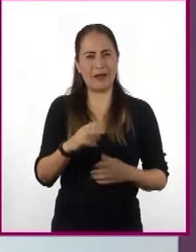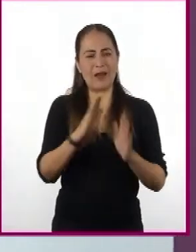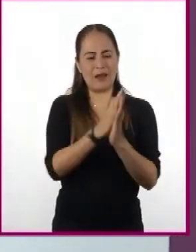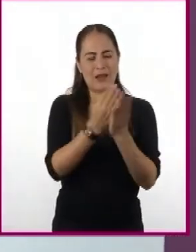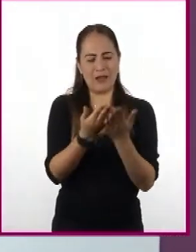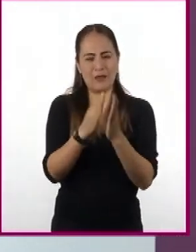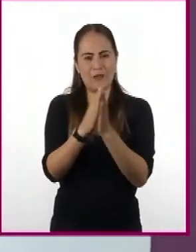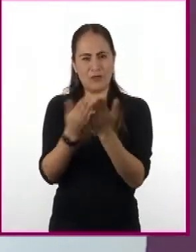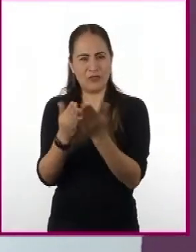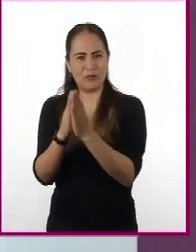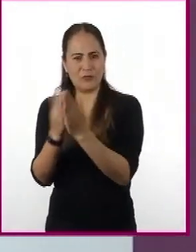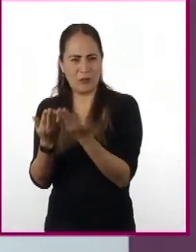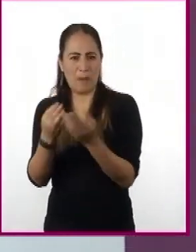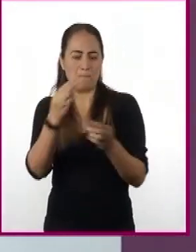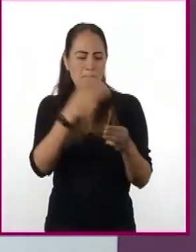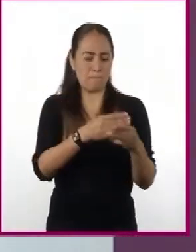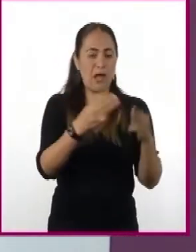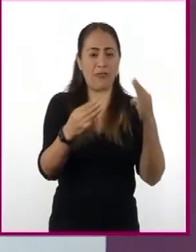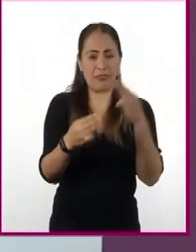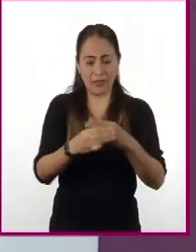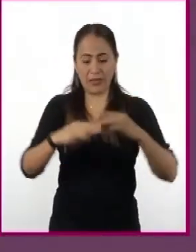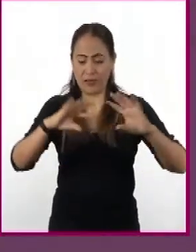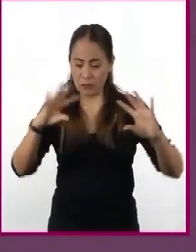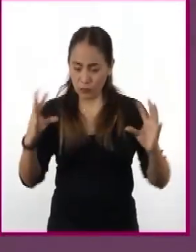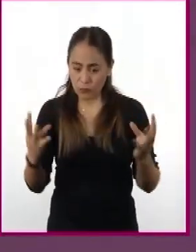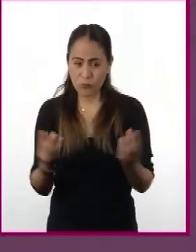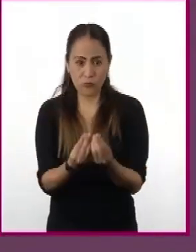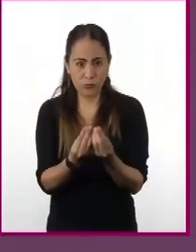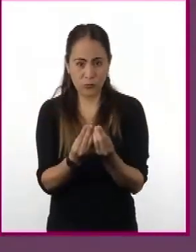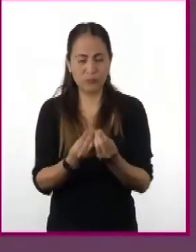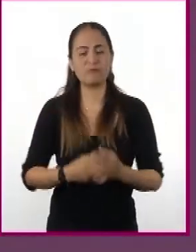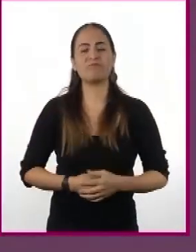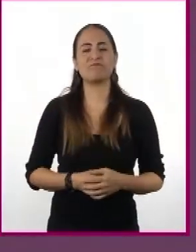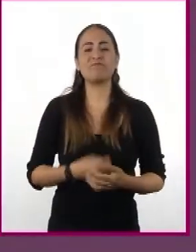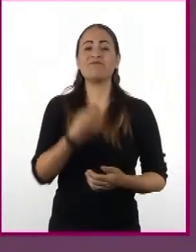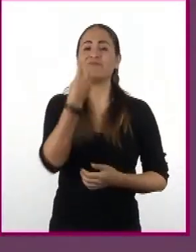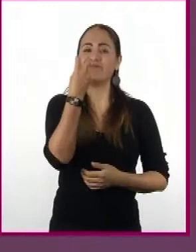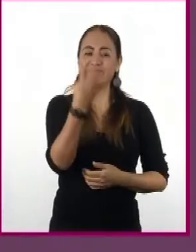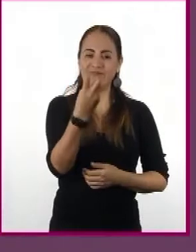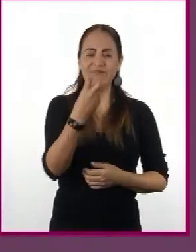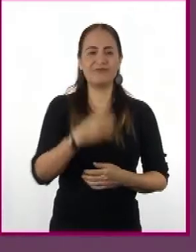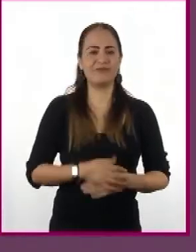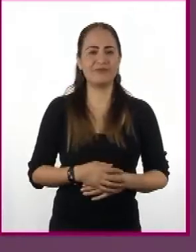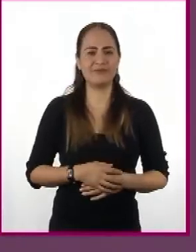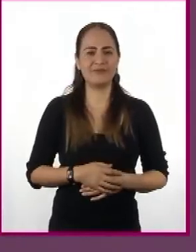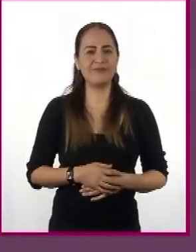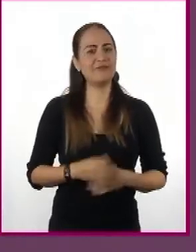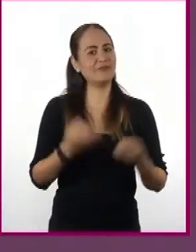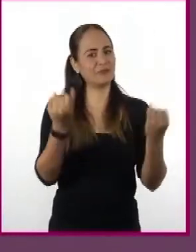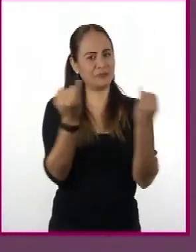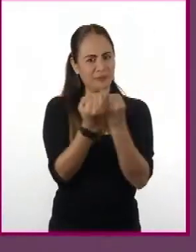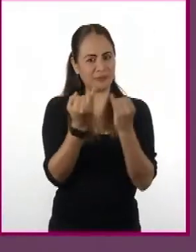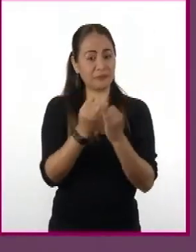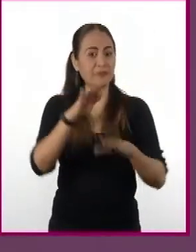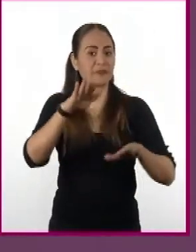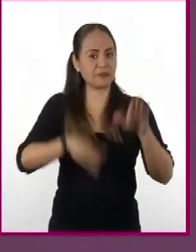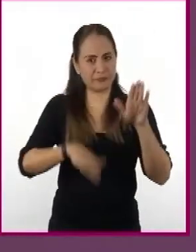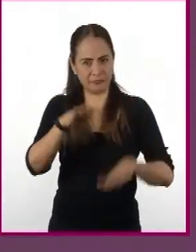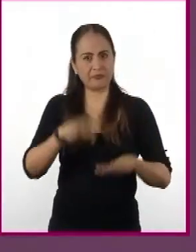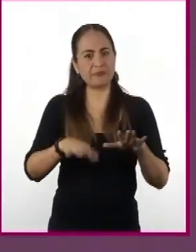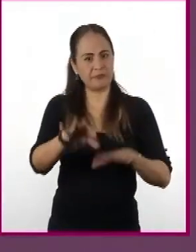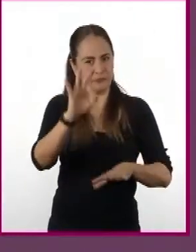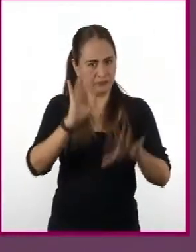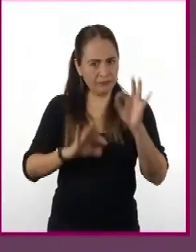las diversas asignaturas nos complementamos. Así es. Y quiero mencionar que en ocasiones se puede escoger